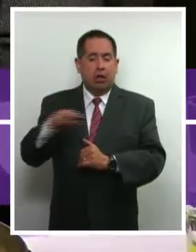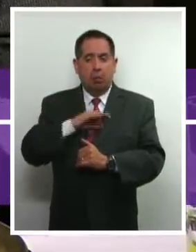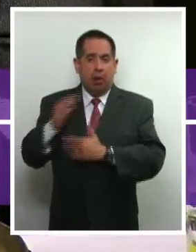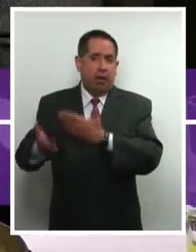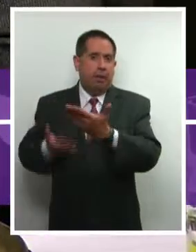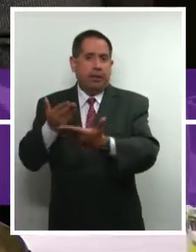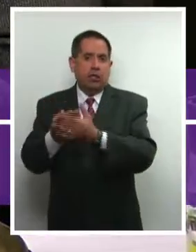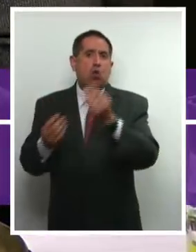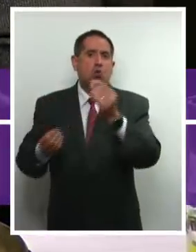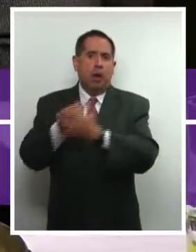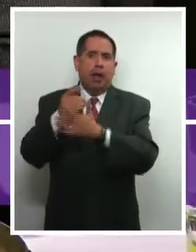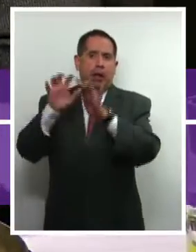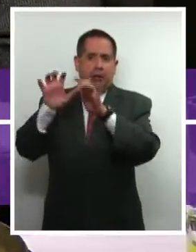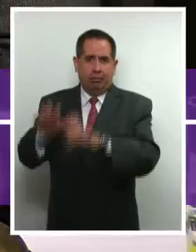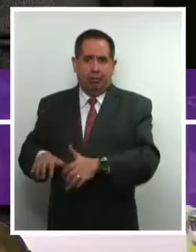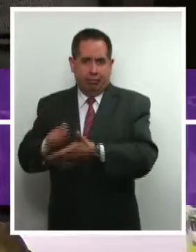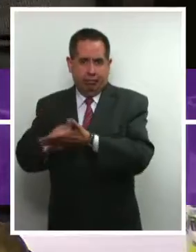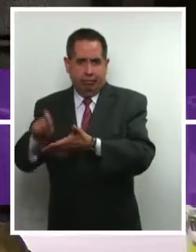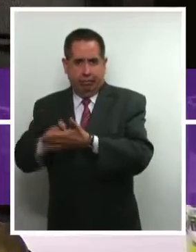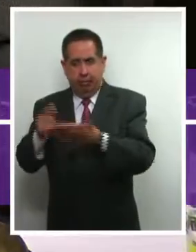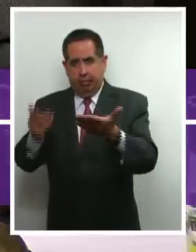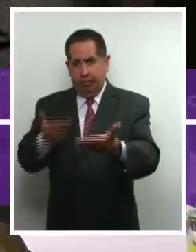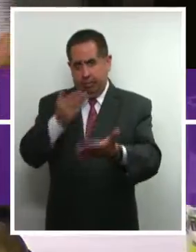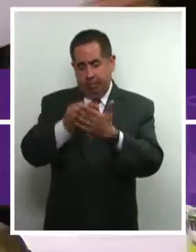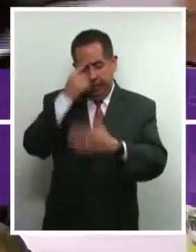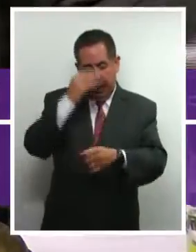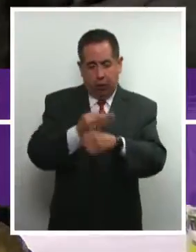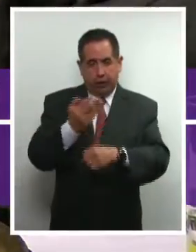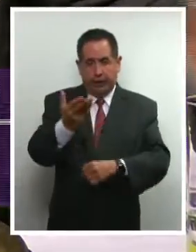presente un nuevo dictamen a este Pleno.